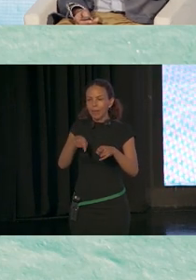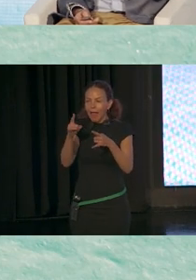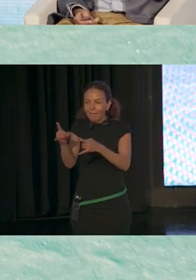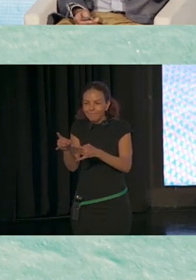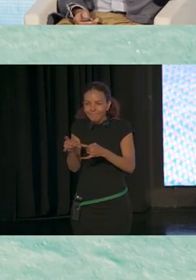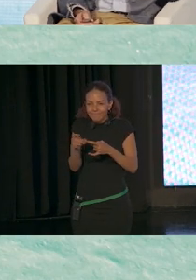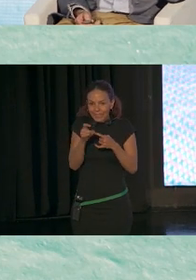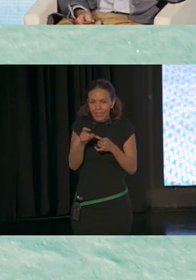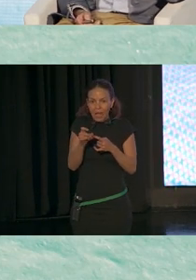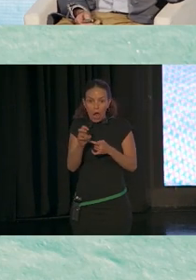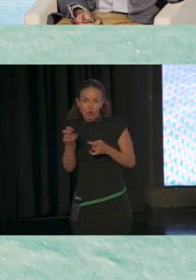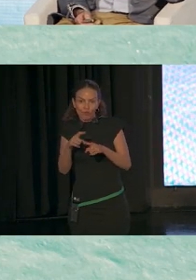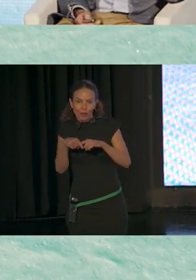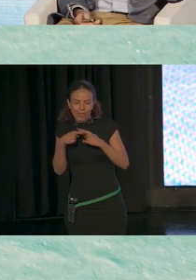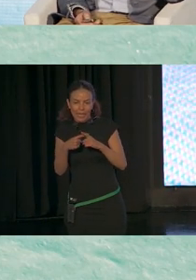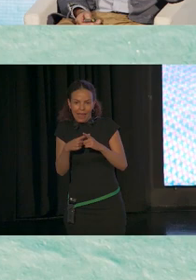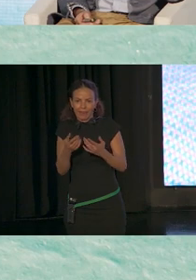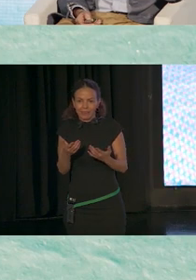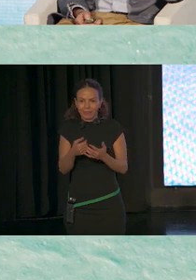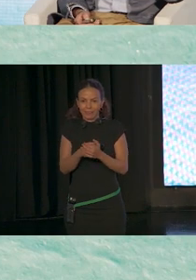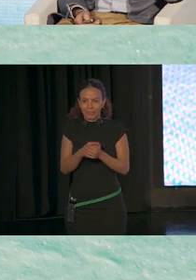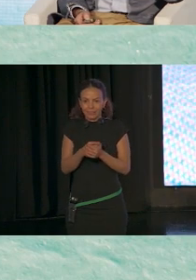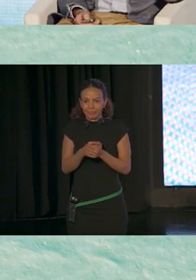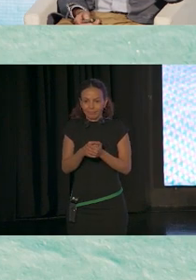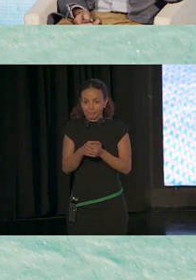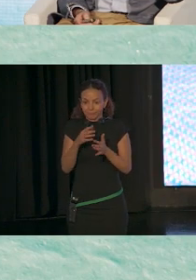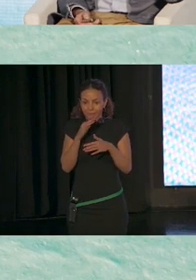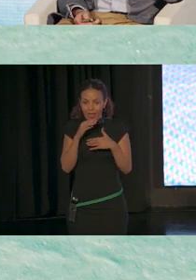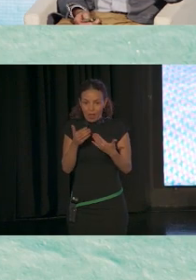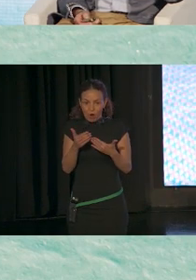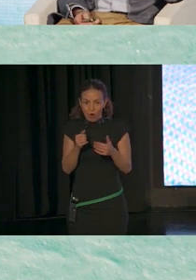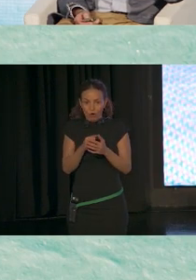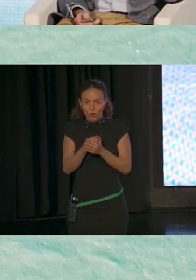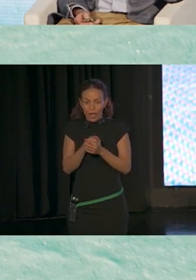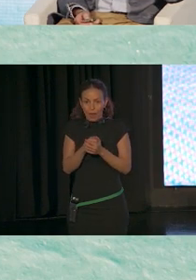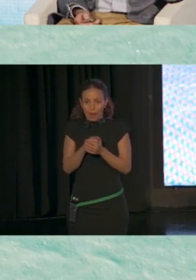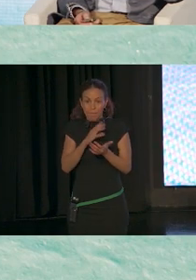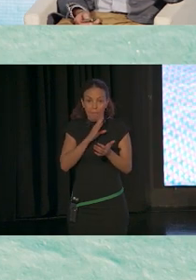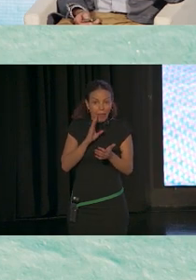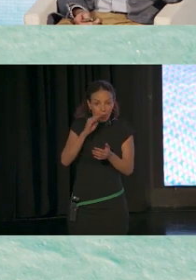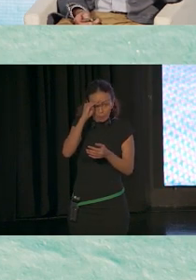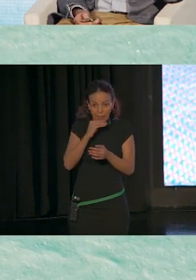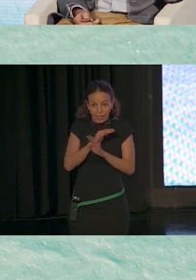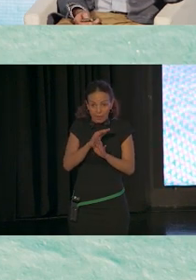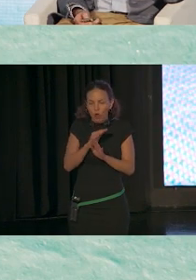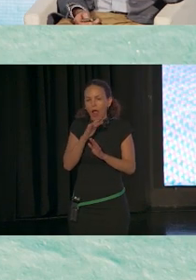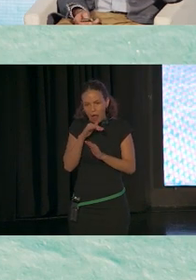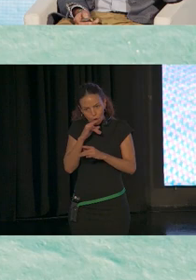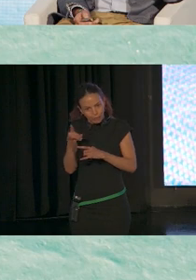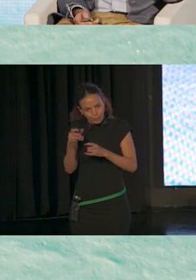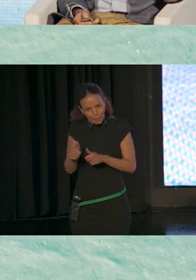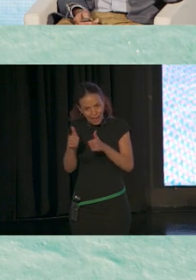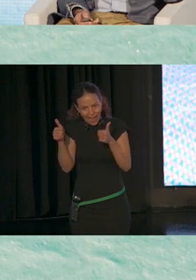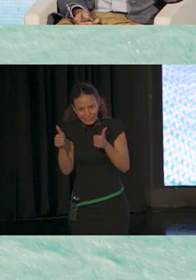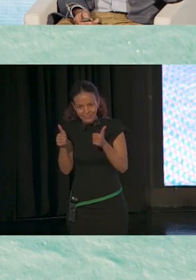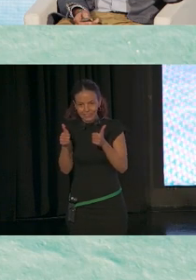la figura típica, que suele todavía hoy en día ser más la madre, suele extenderse más, incluso más